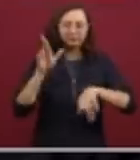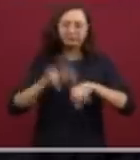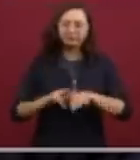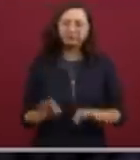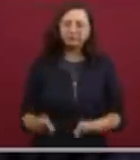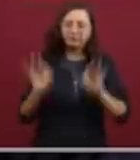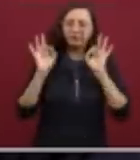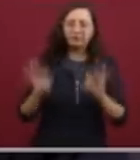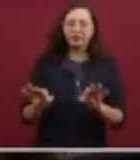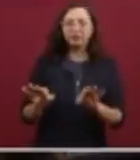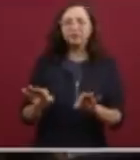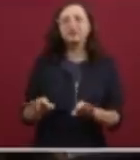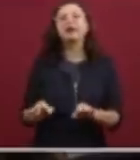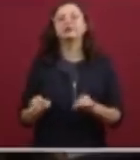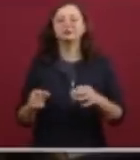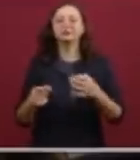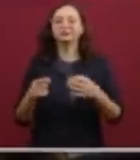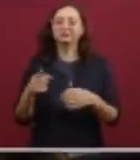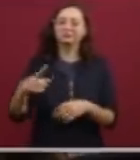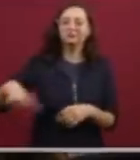Los marinos